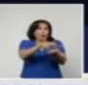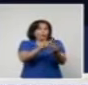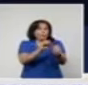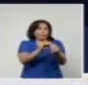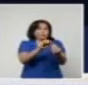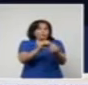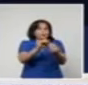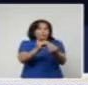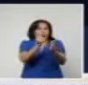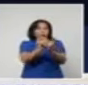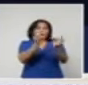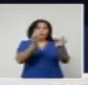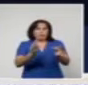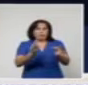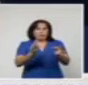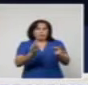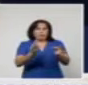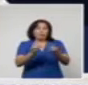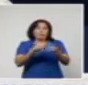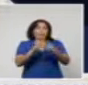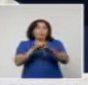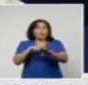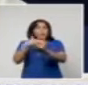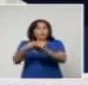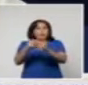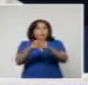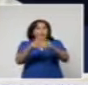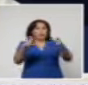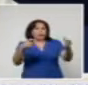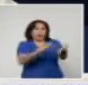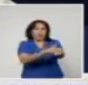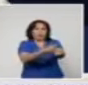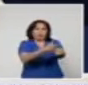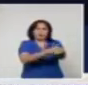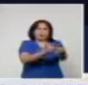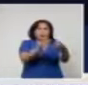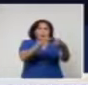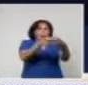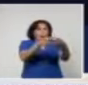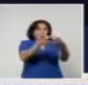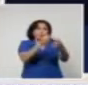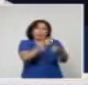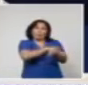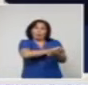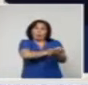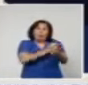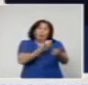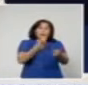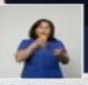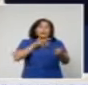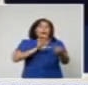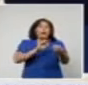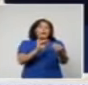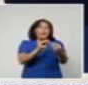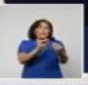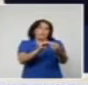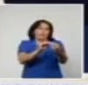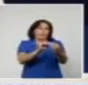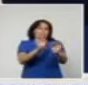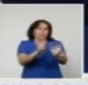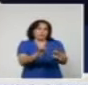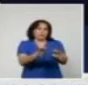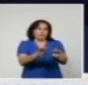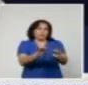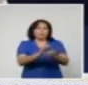casos confirmados, pero después esto se va ampliando a grupos de población que pueden estar relacionadas con